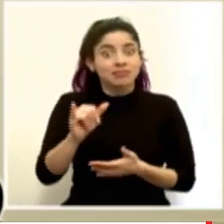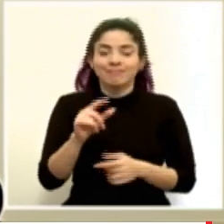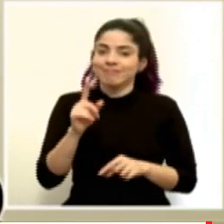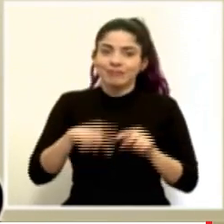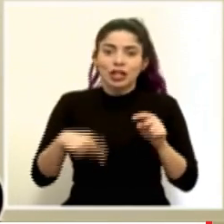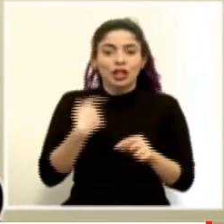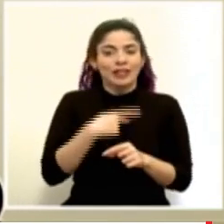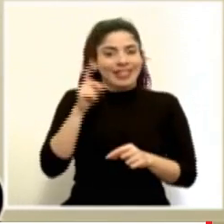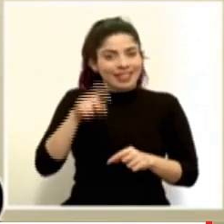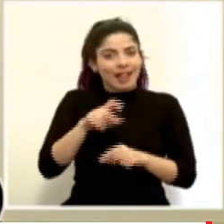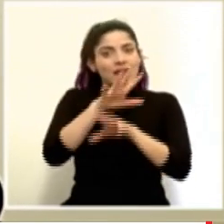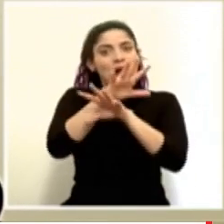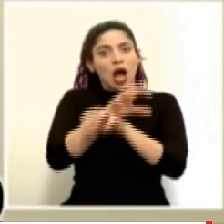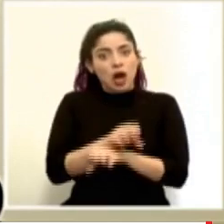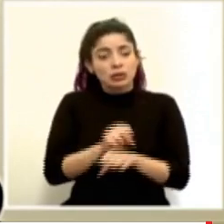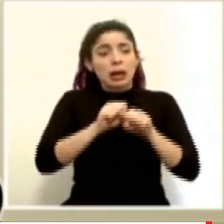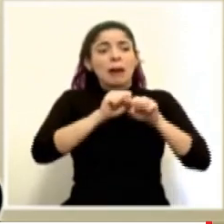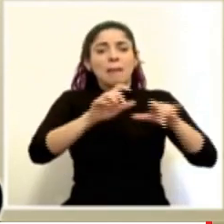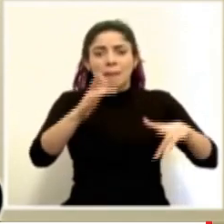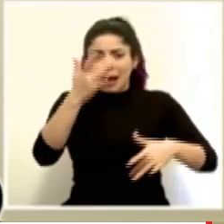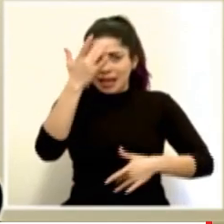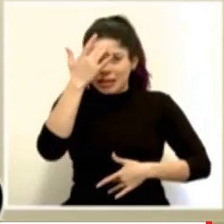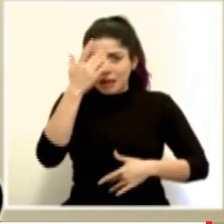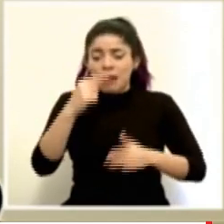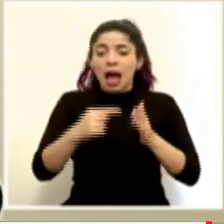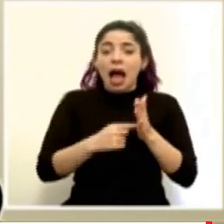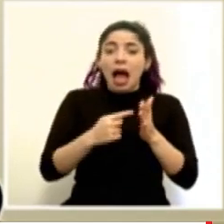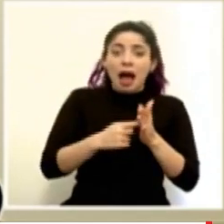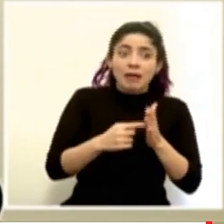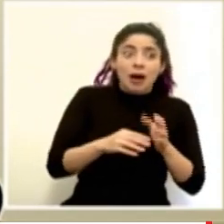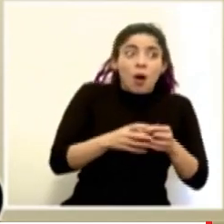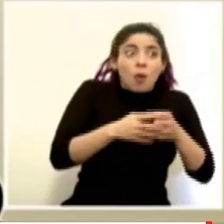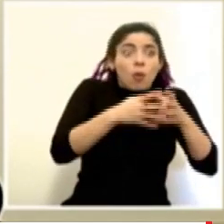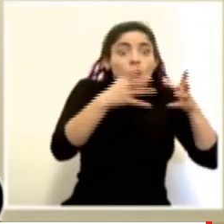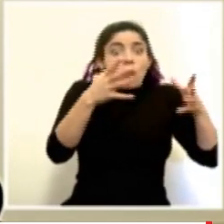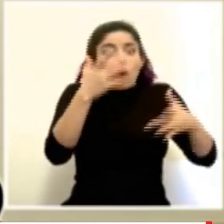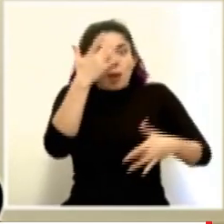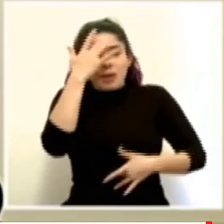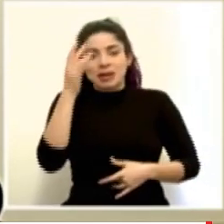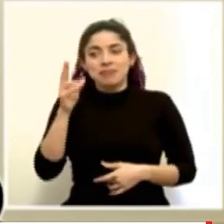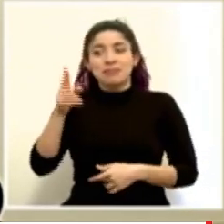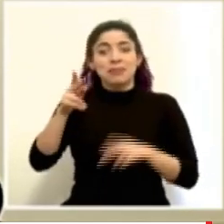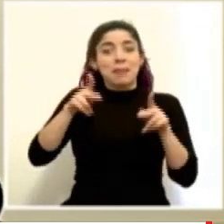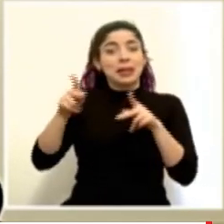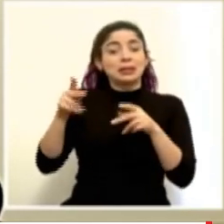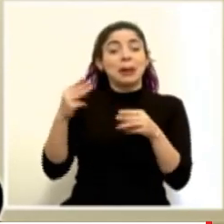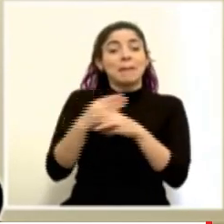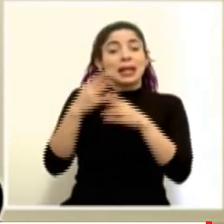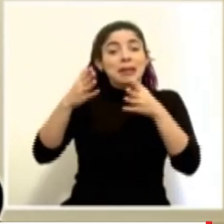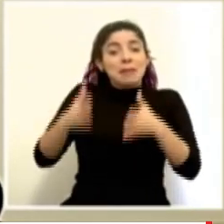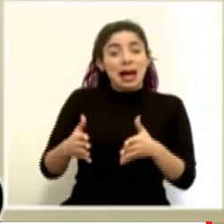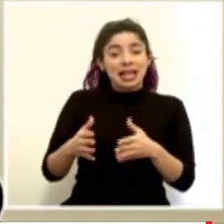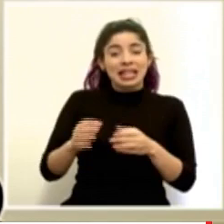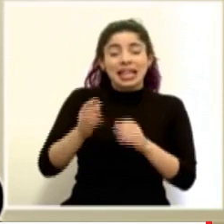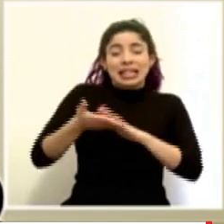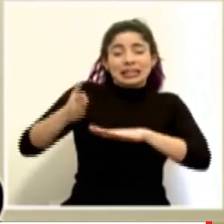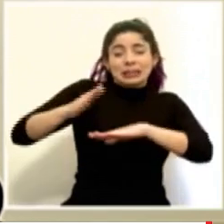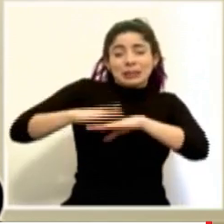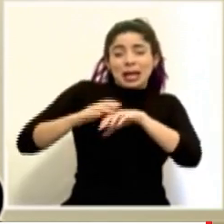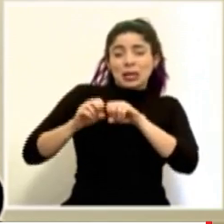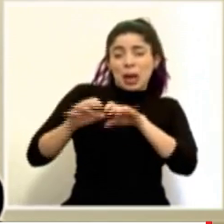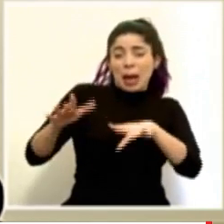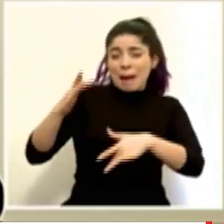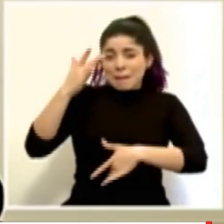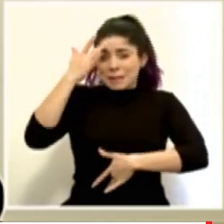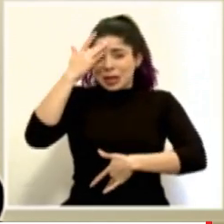que acostumbrarnos en medio de esta pandemia, que van a haber momentos de mayores casos, claro que sí, los mismos matemáticos, epidemiólogos más expertos en el mundo han